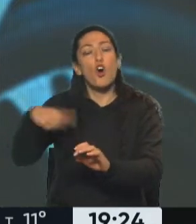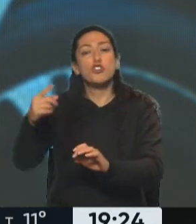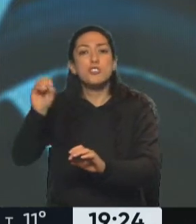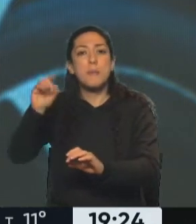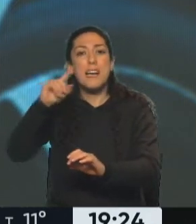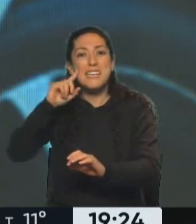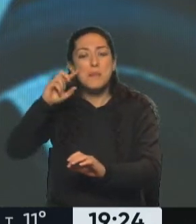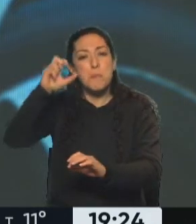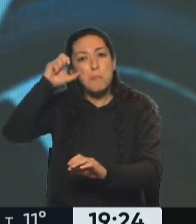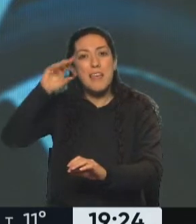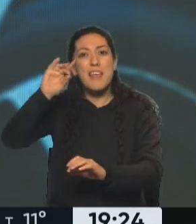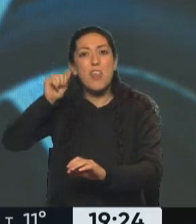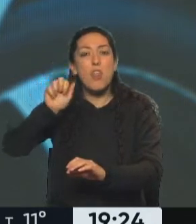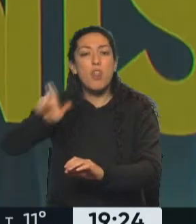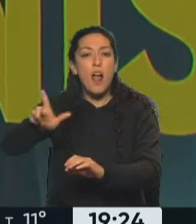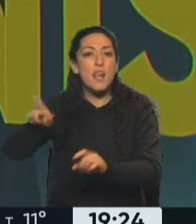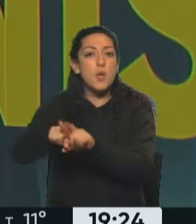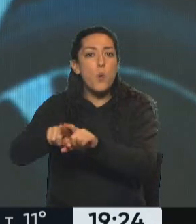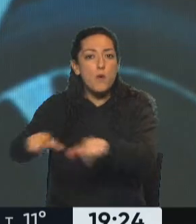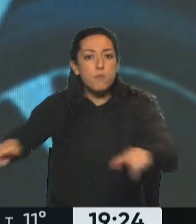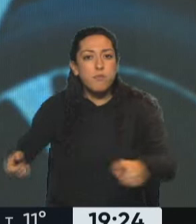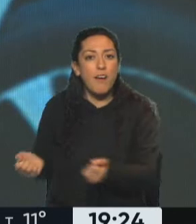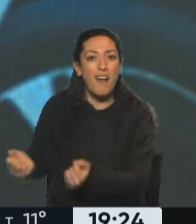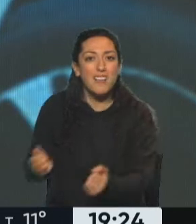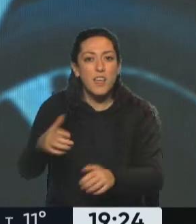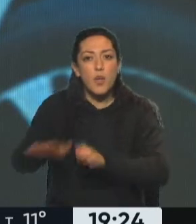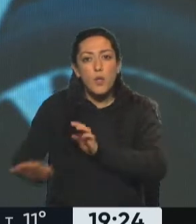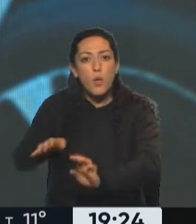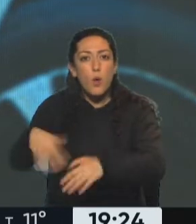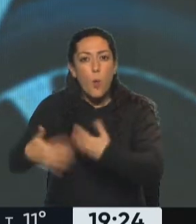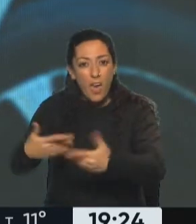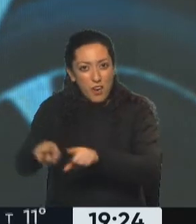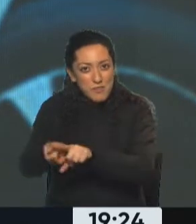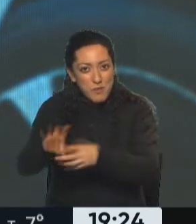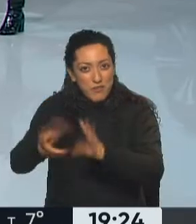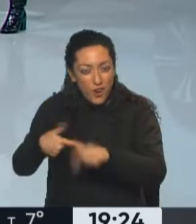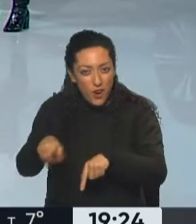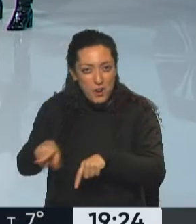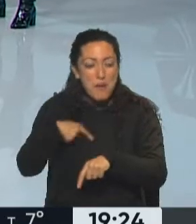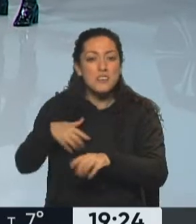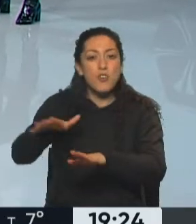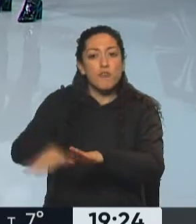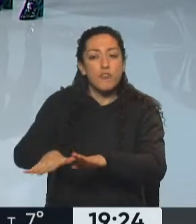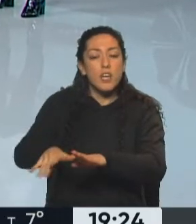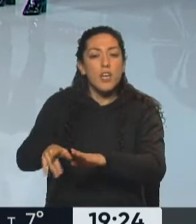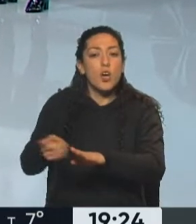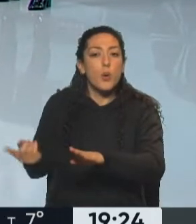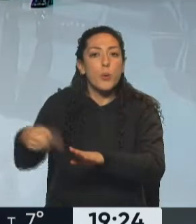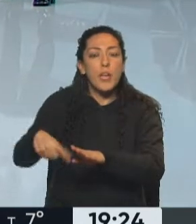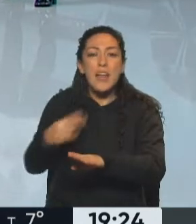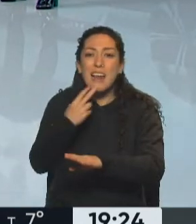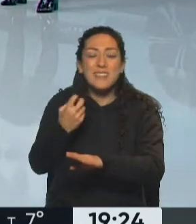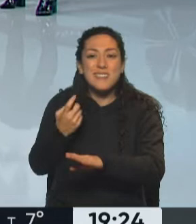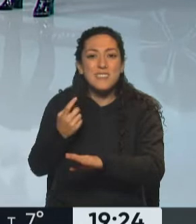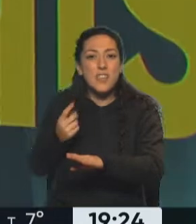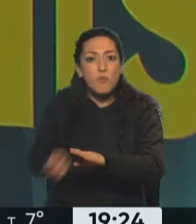puedes manejar como si fuera un karting. Uh-huh. El freno y el acelerador con el mismo pedal. Y es un freno regenerativo que generas electricidad para